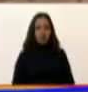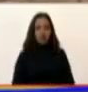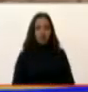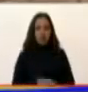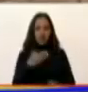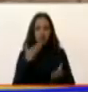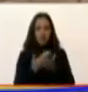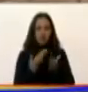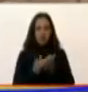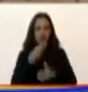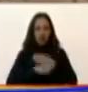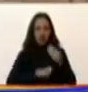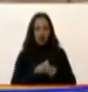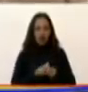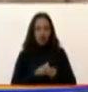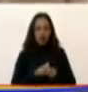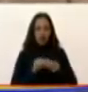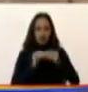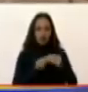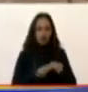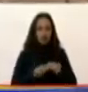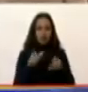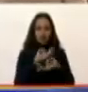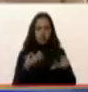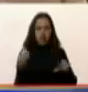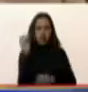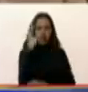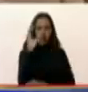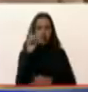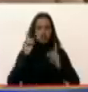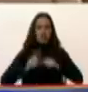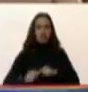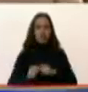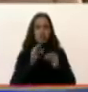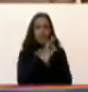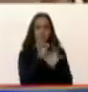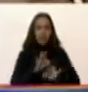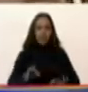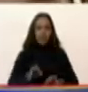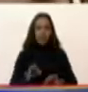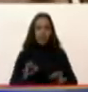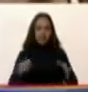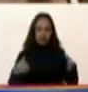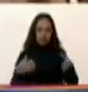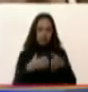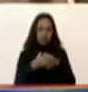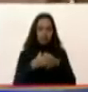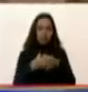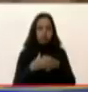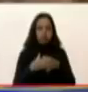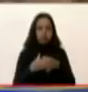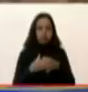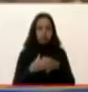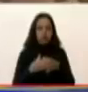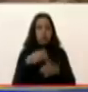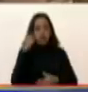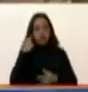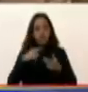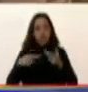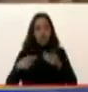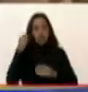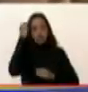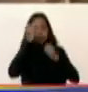hacer. Lo valioso de este congreso también fue la manera en que se conjugó el saber de muchos